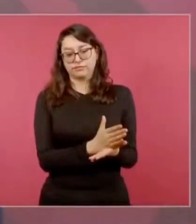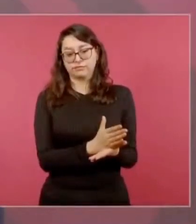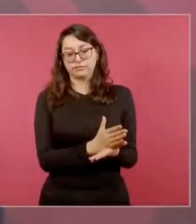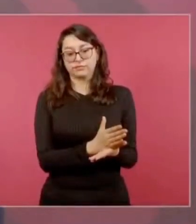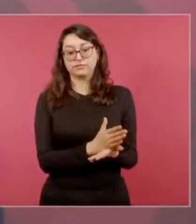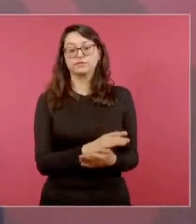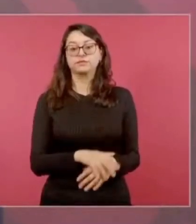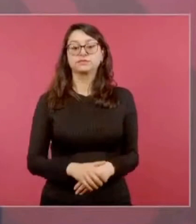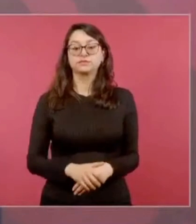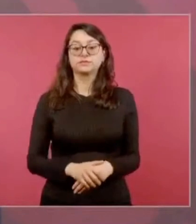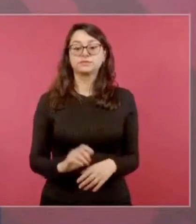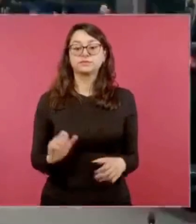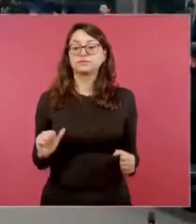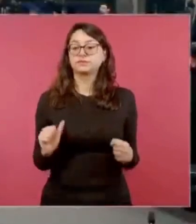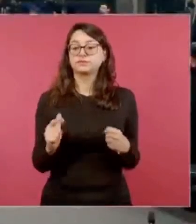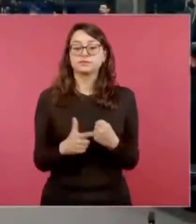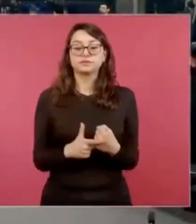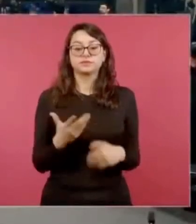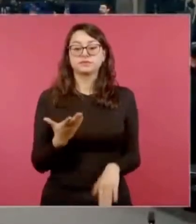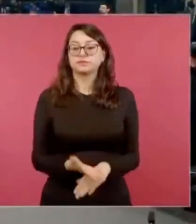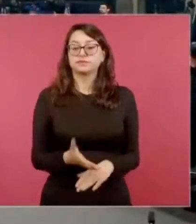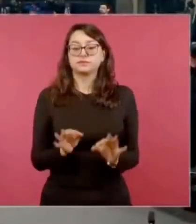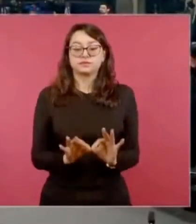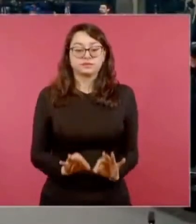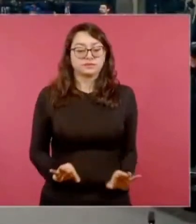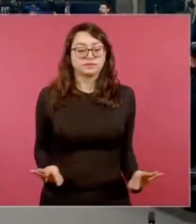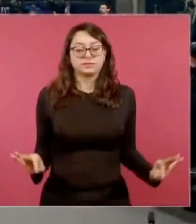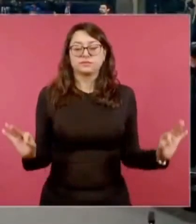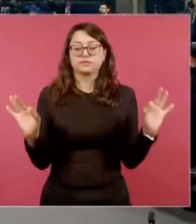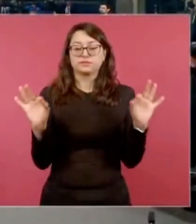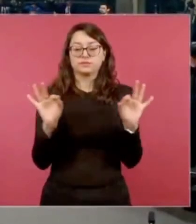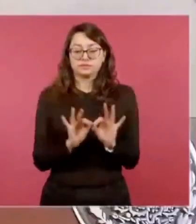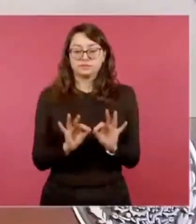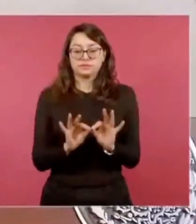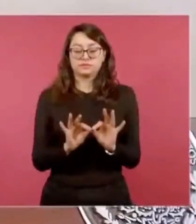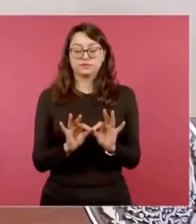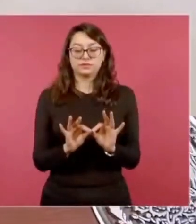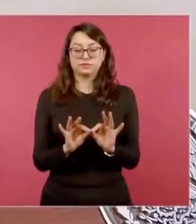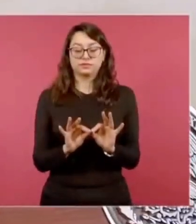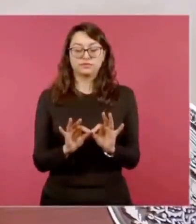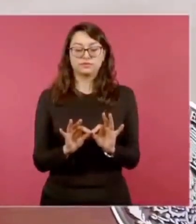Y algo que es muy importante: no aceptemos nunca,